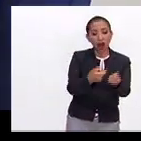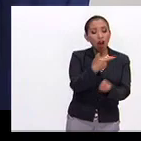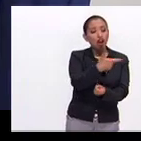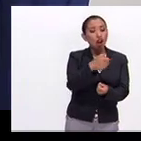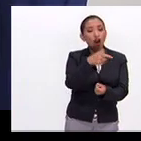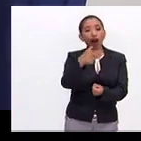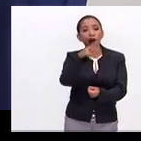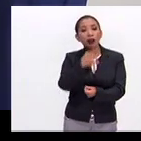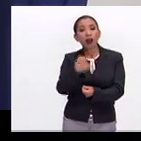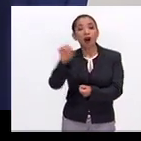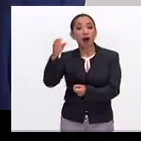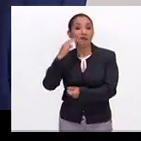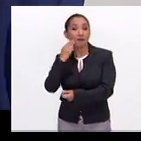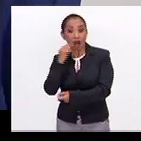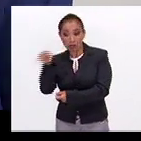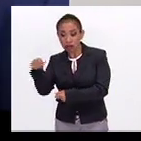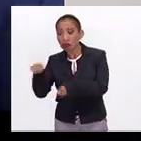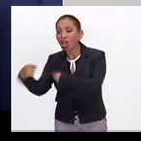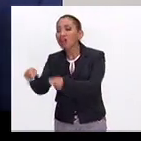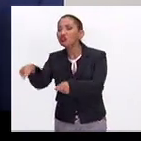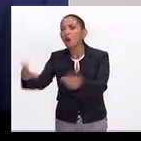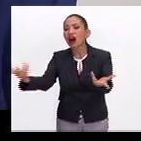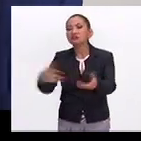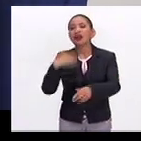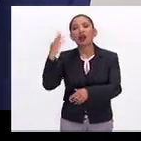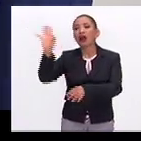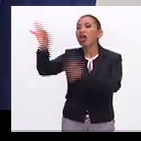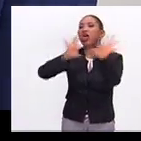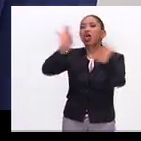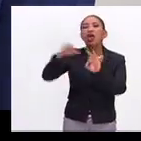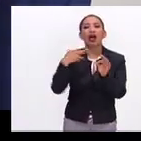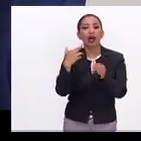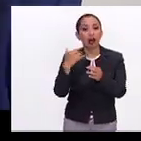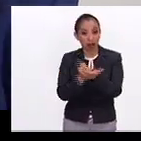como Facebook. ¿Qué podemos recordar?